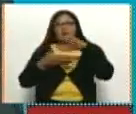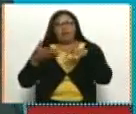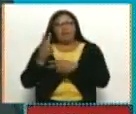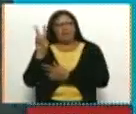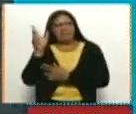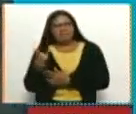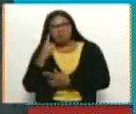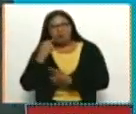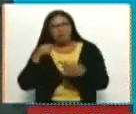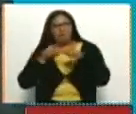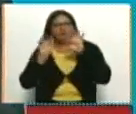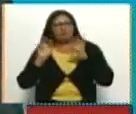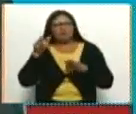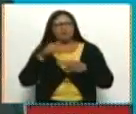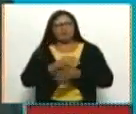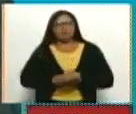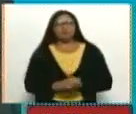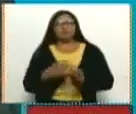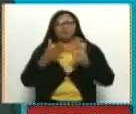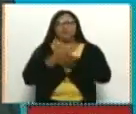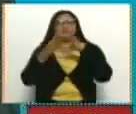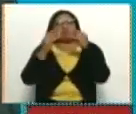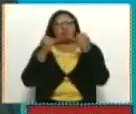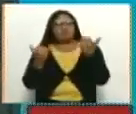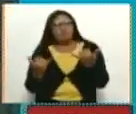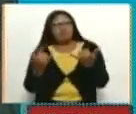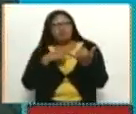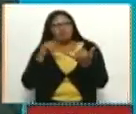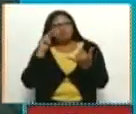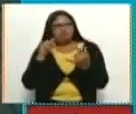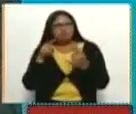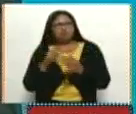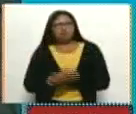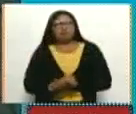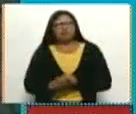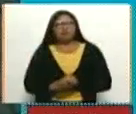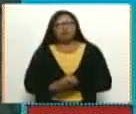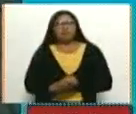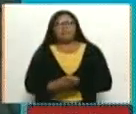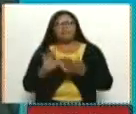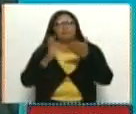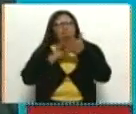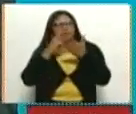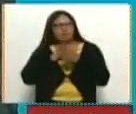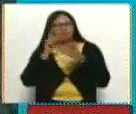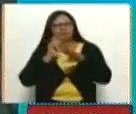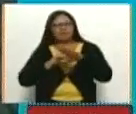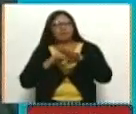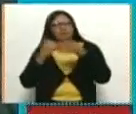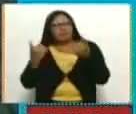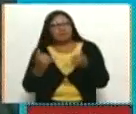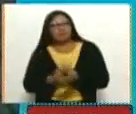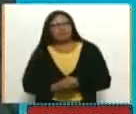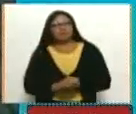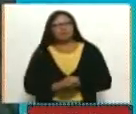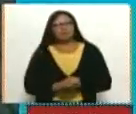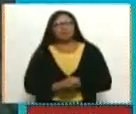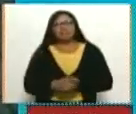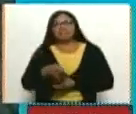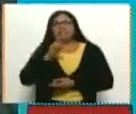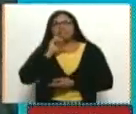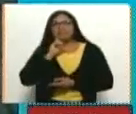venezolanos y sobre todo, para pasar la página de este periodo tortuoso